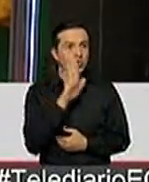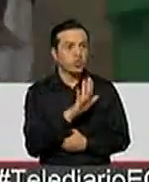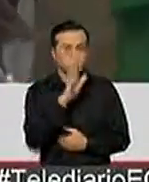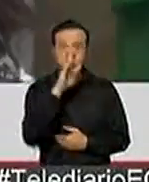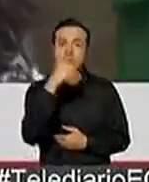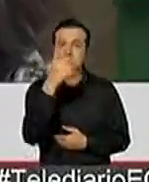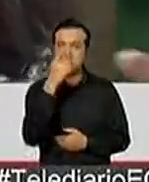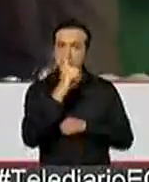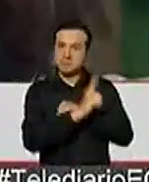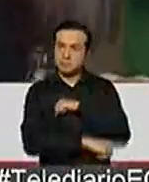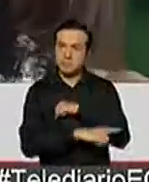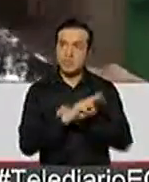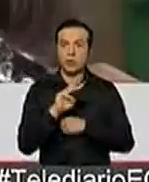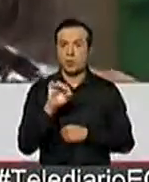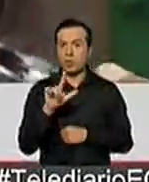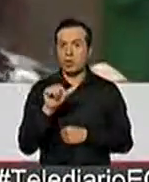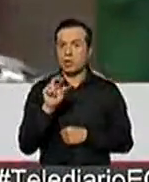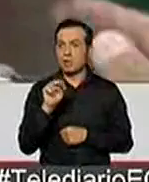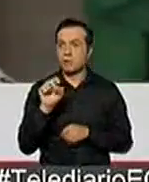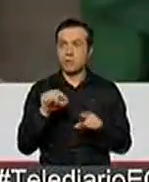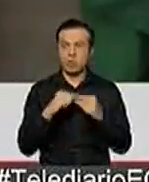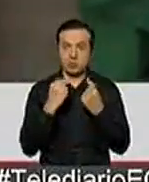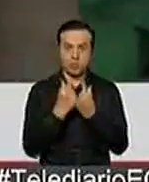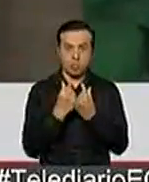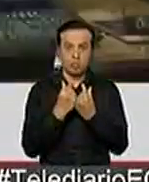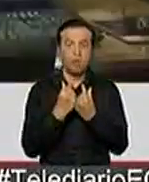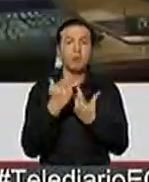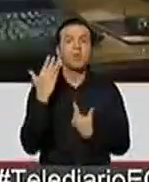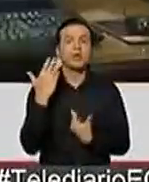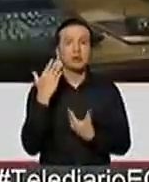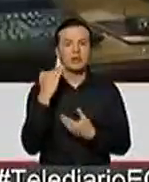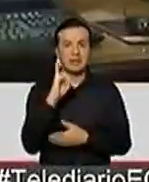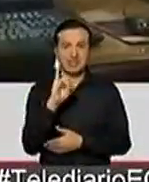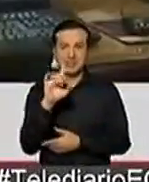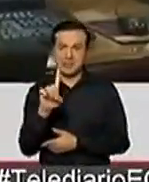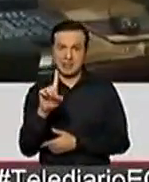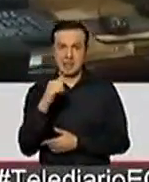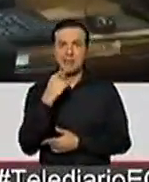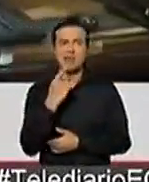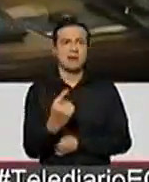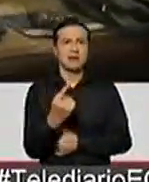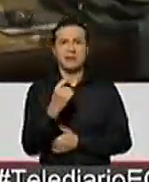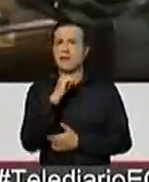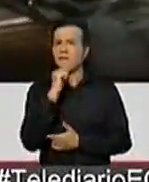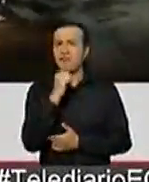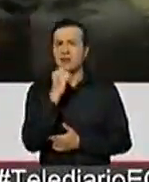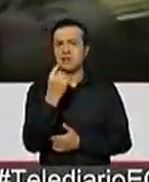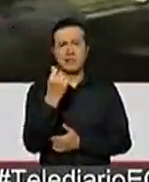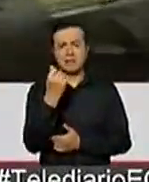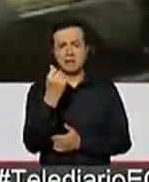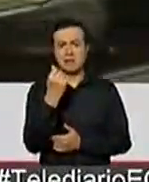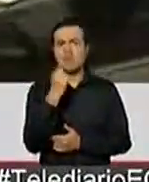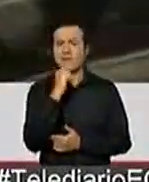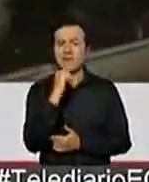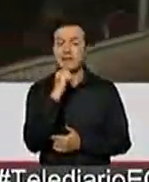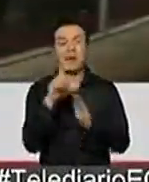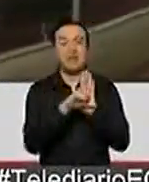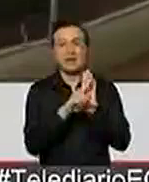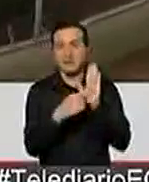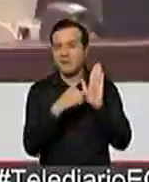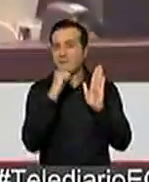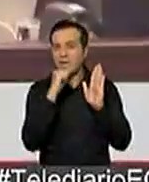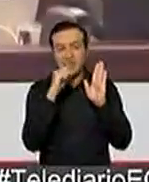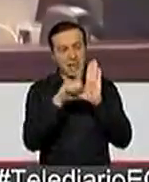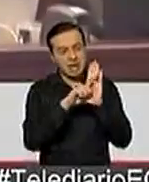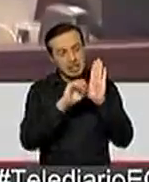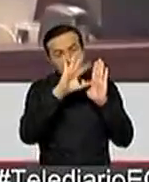que responder. Vilma Andrade, asambleísta de la Izquierda Democrática, determinó que existe un vacío en la ley orgánica de la función legislativa para determinar